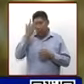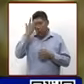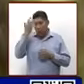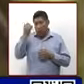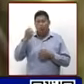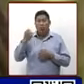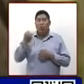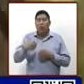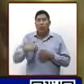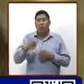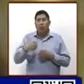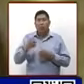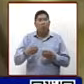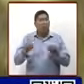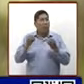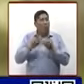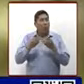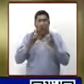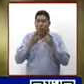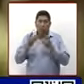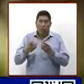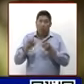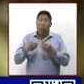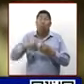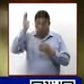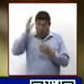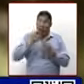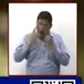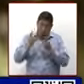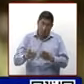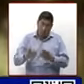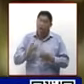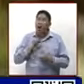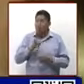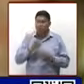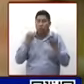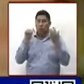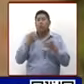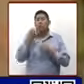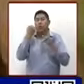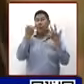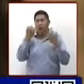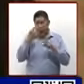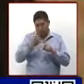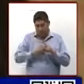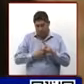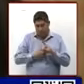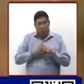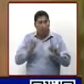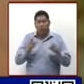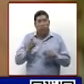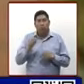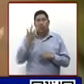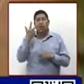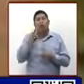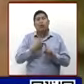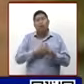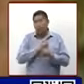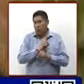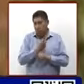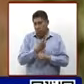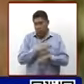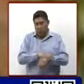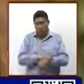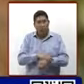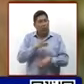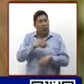indicó que no habían más denuncias, que si hubieran habido más denuncias, él le daba los 6 meses para continuar la investigación. Además,